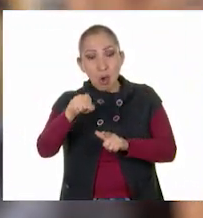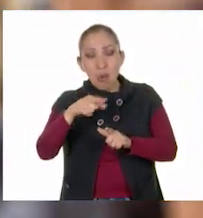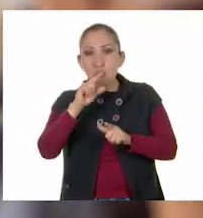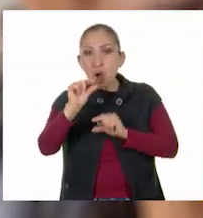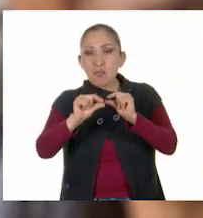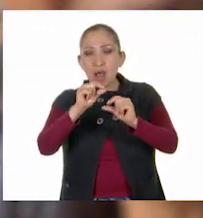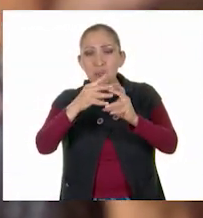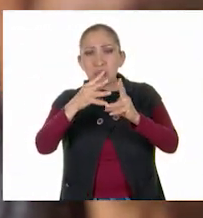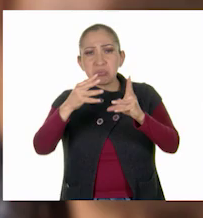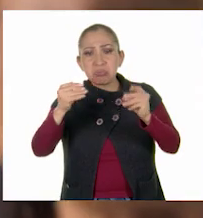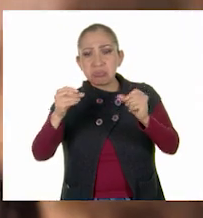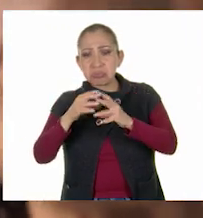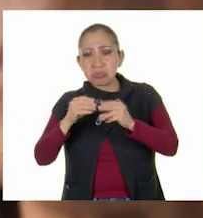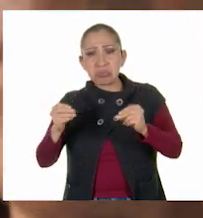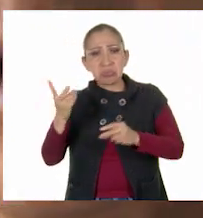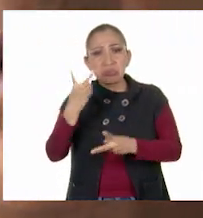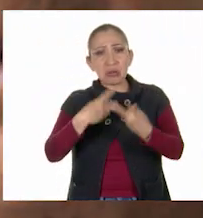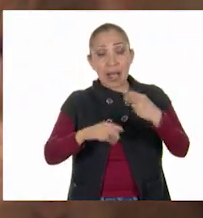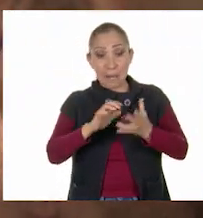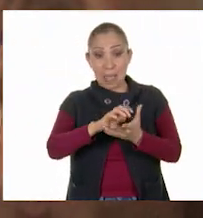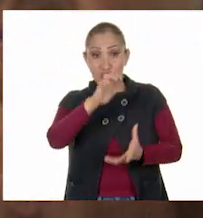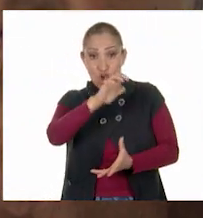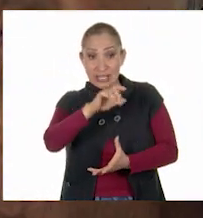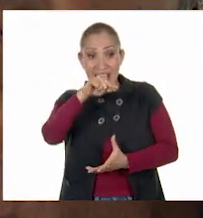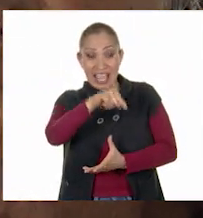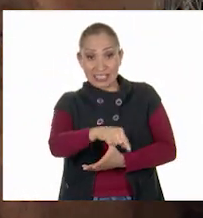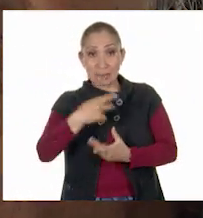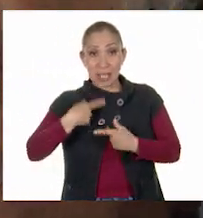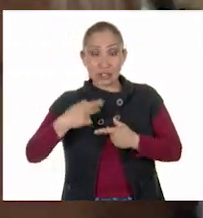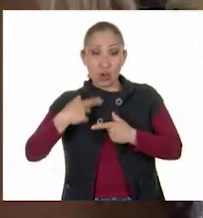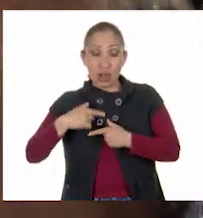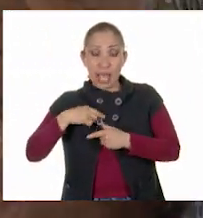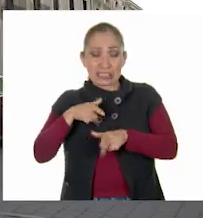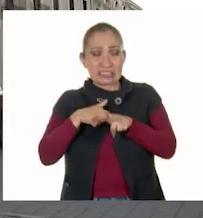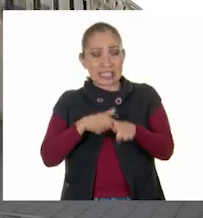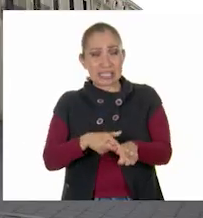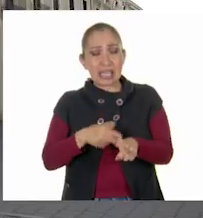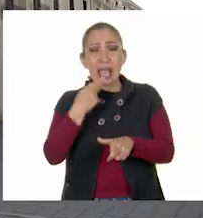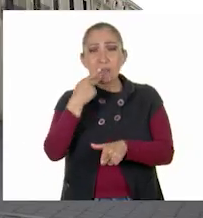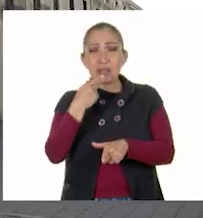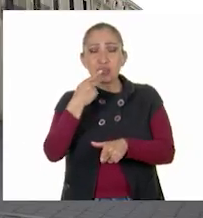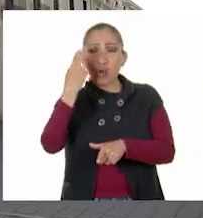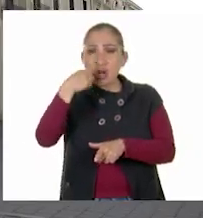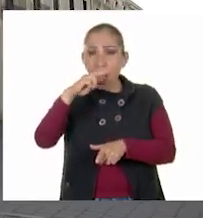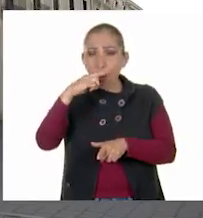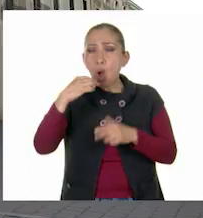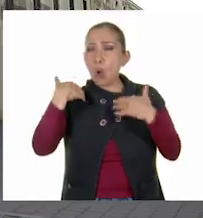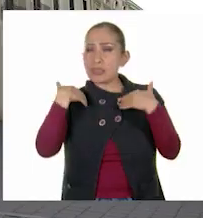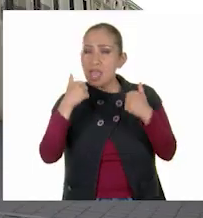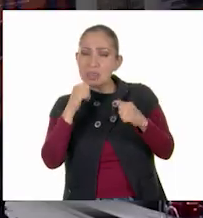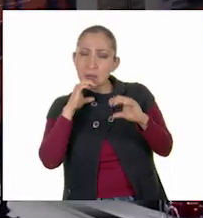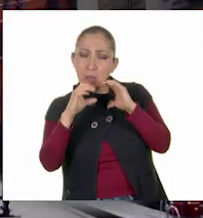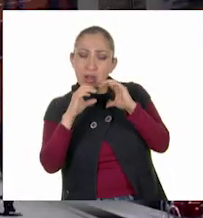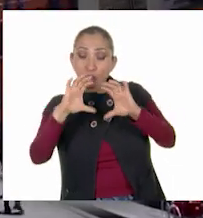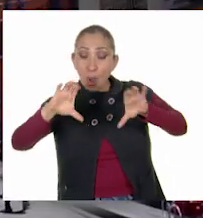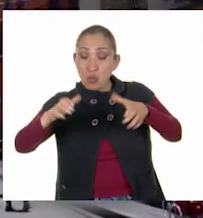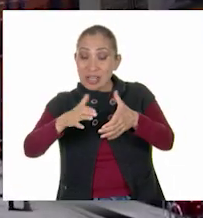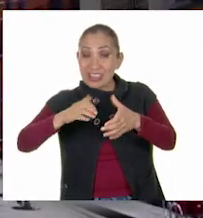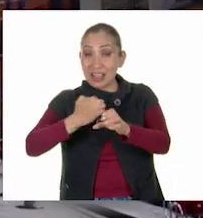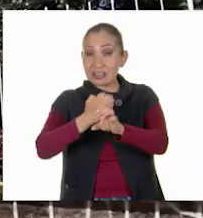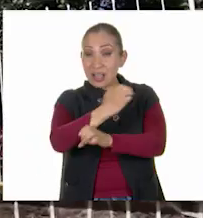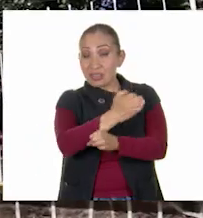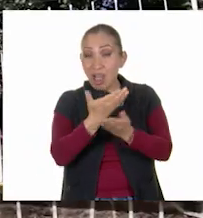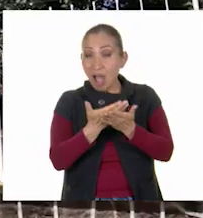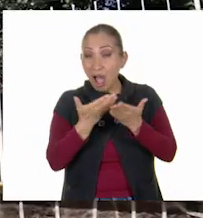presencia. Aunque la gran mayoría de estos descendientes preservan el náhuatl, o al menos lo entienden, las comunidades del estado